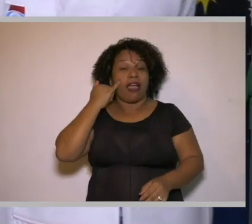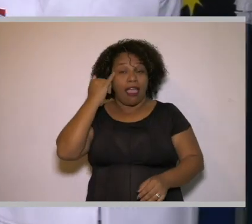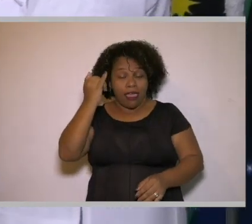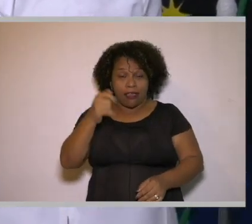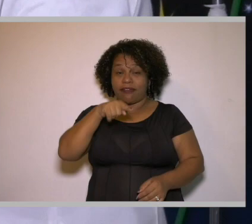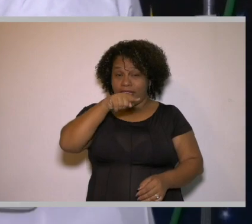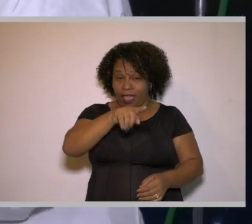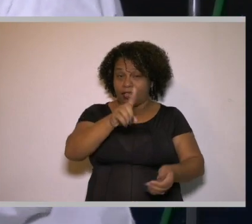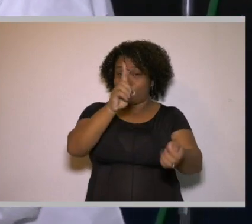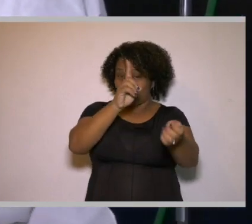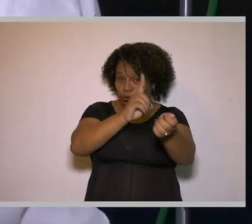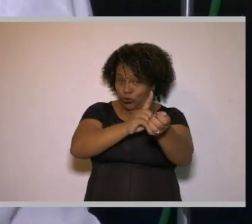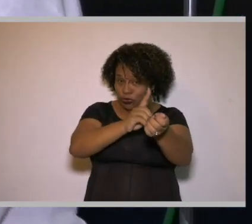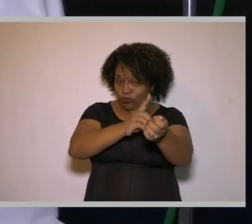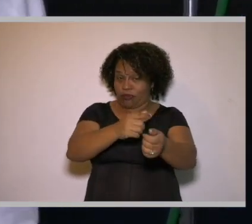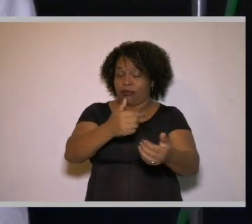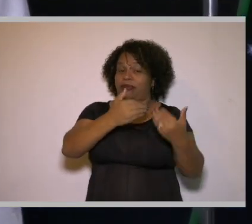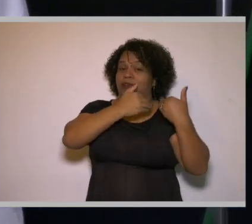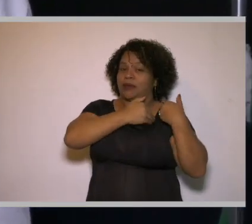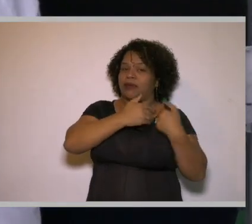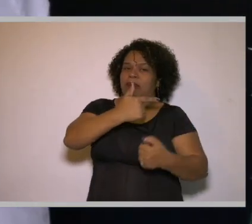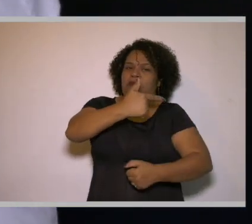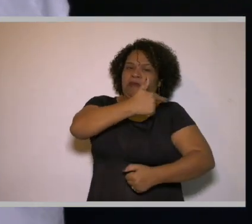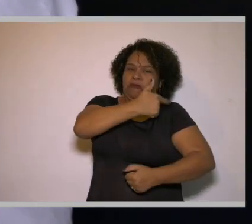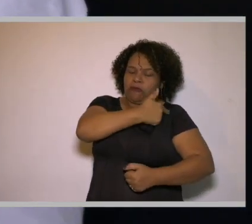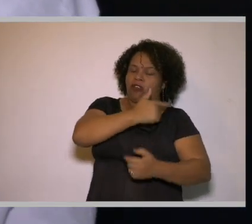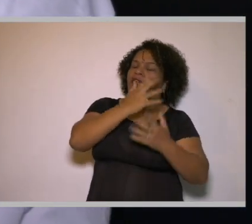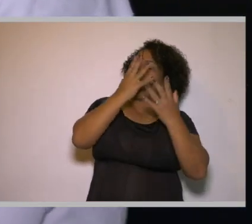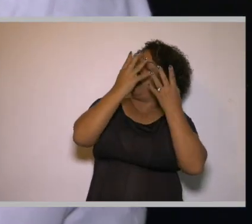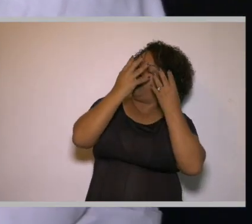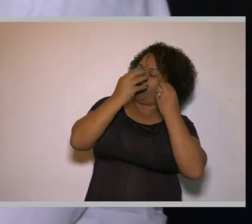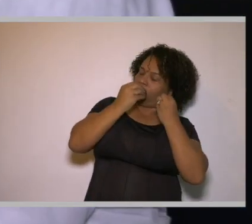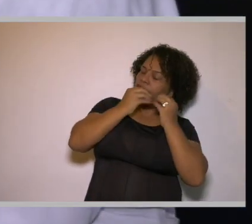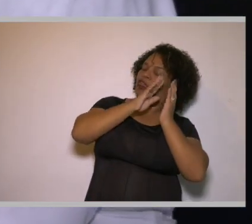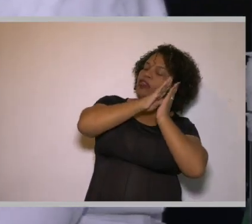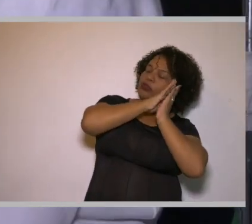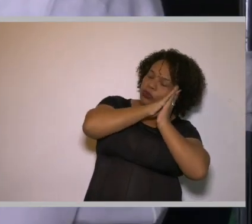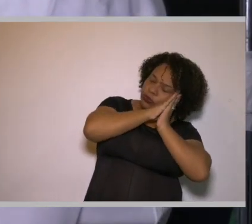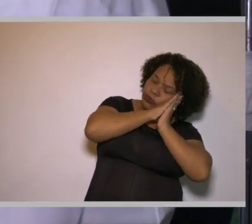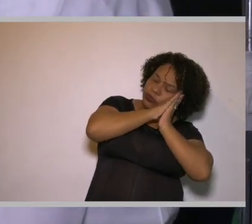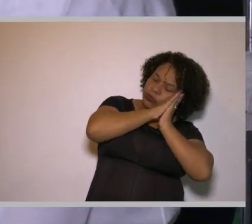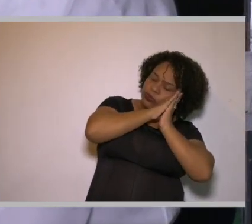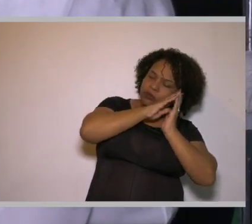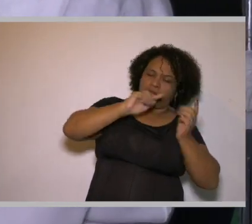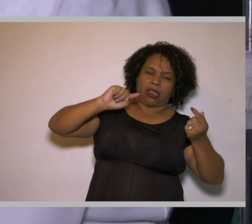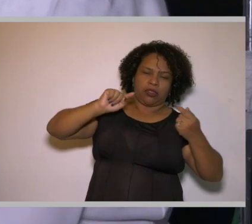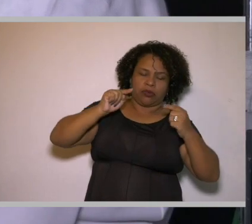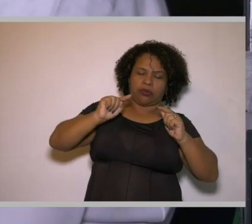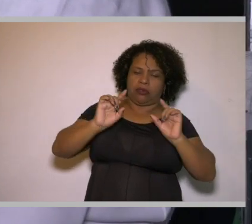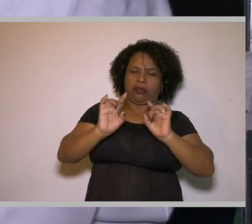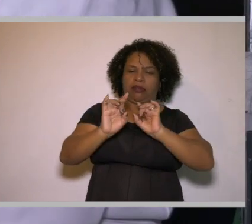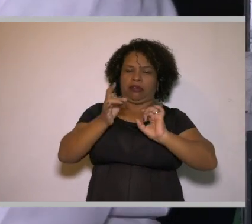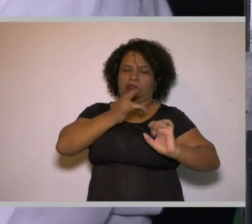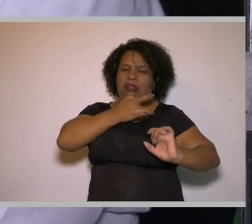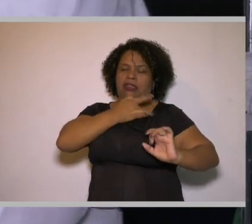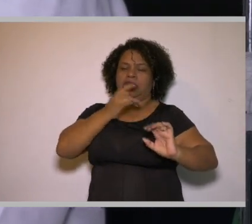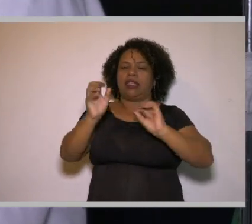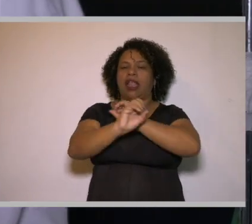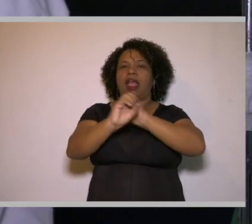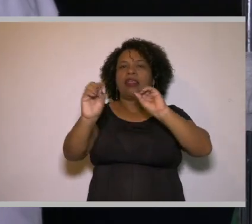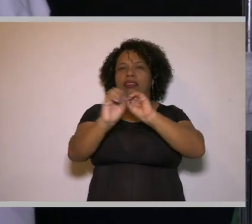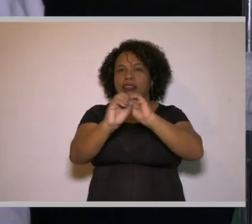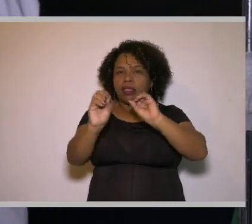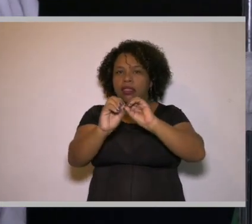que ha ganado realmente desde el punto de vista farmacológico al anestesiólogo, y es que actualmente tenemos fármacos donde